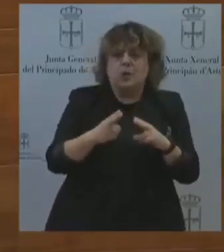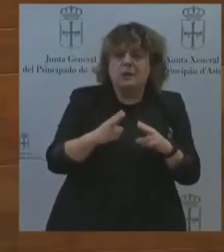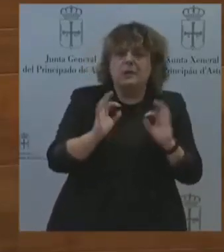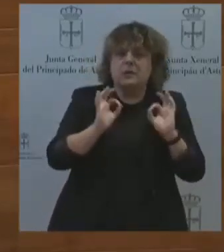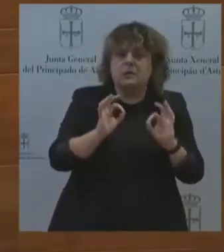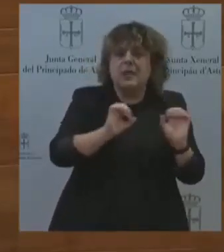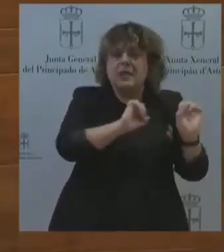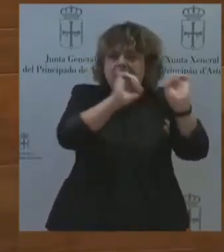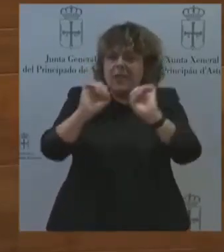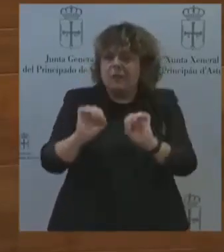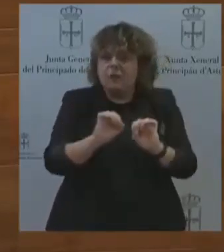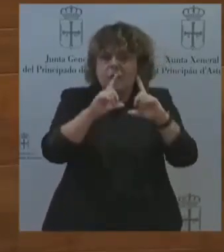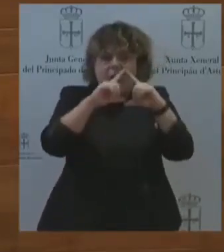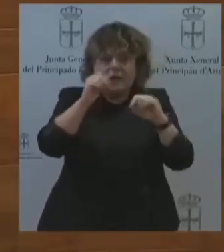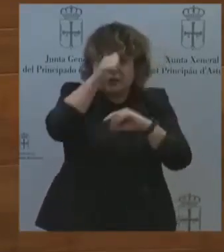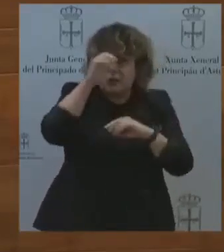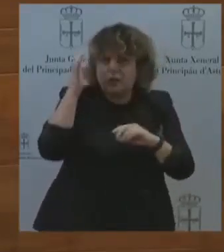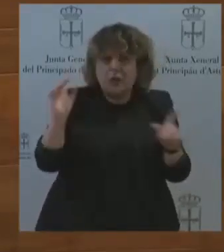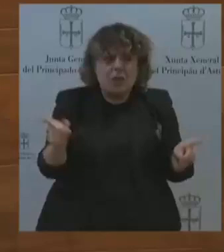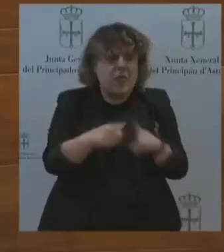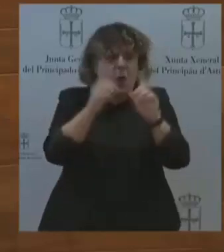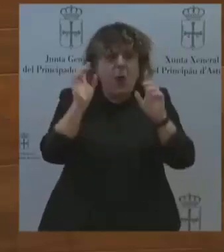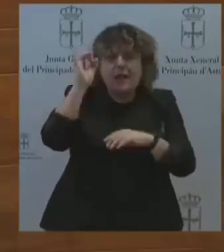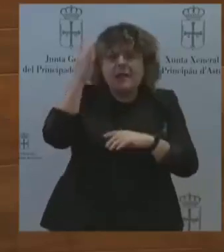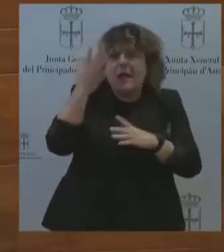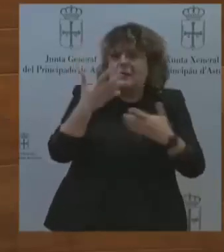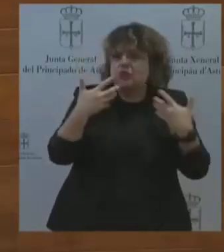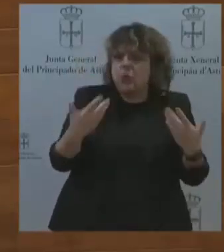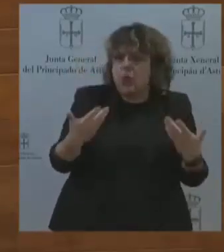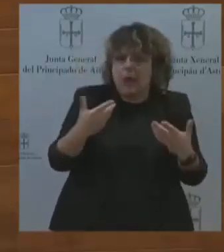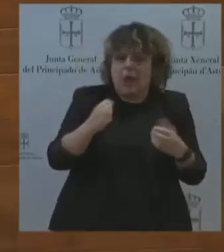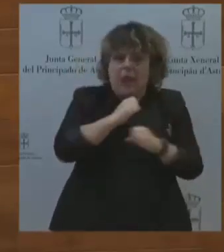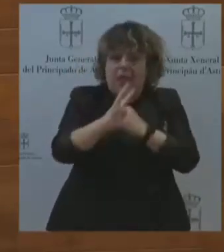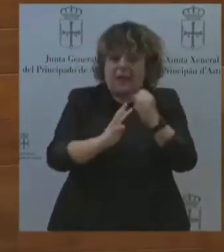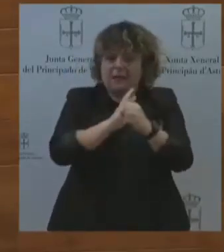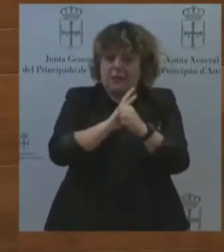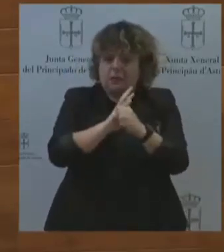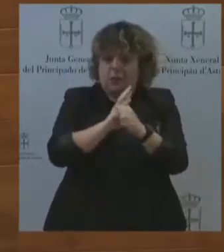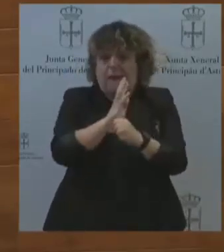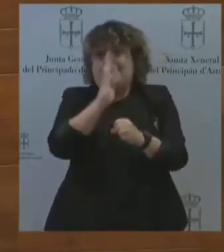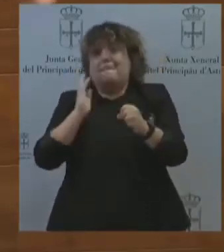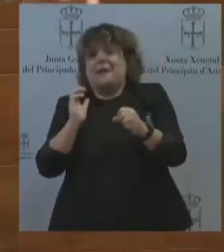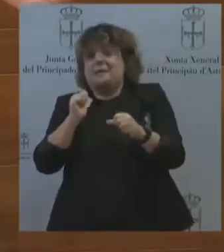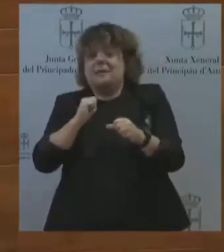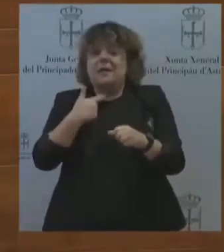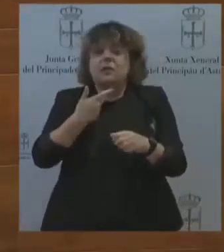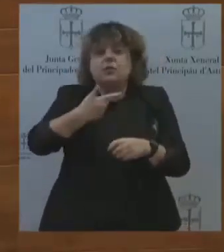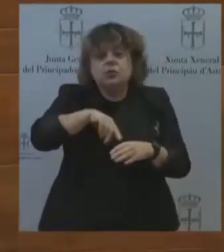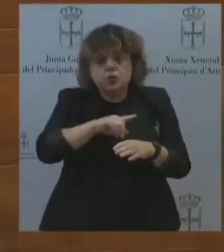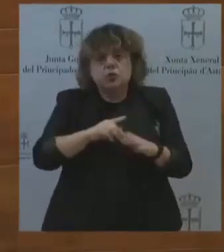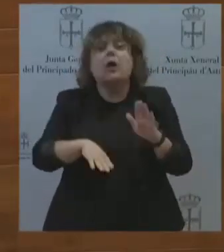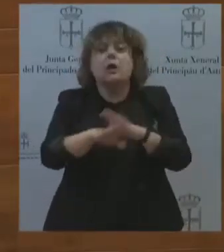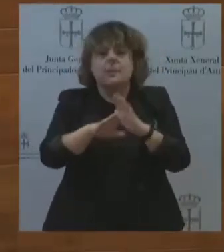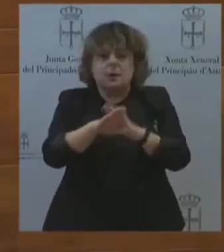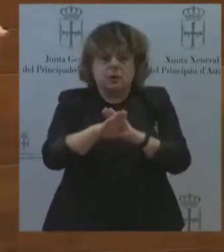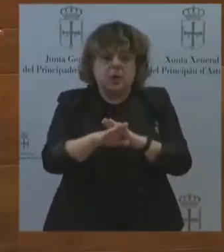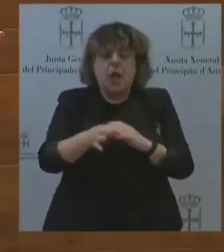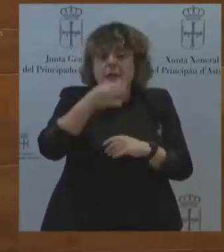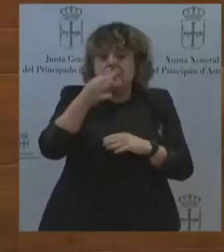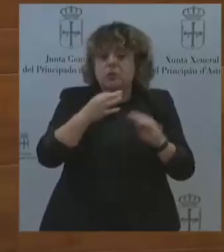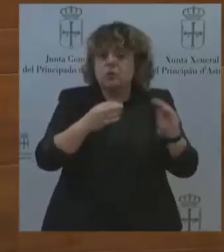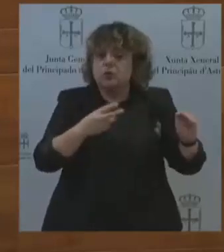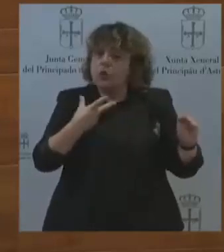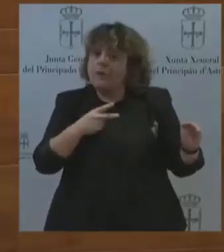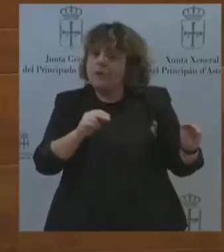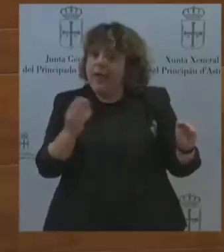durante esta legislatura y lo seguiremos haciendo. Y si no recuerdo mal, acababa usted su discurso hablando ayer de anteponer Asturias